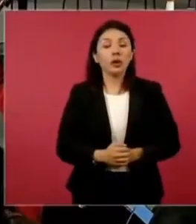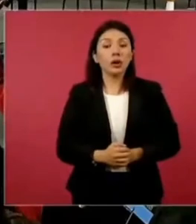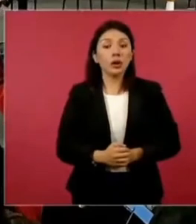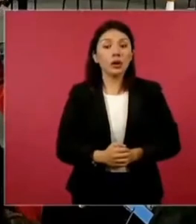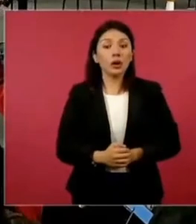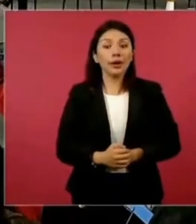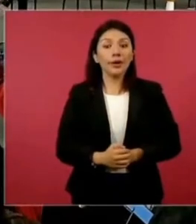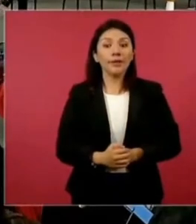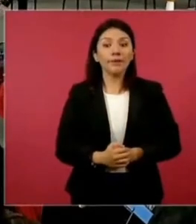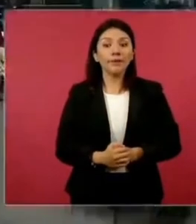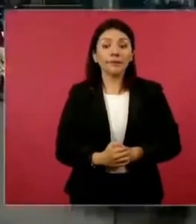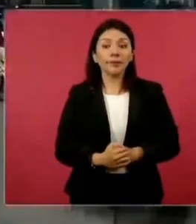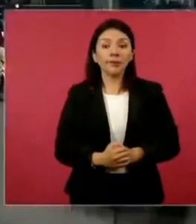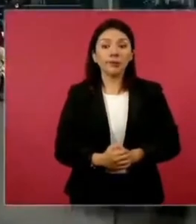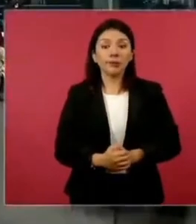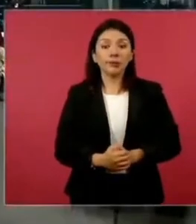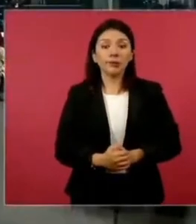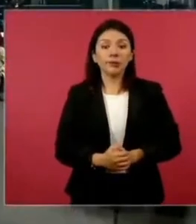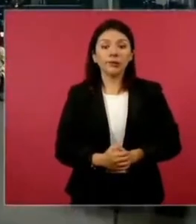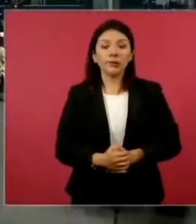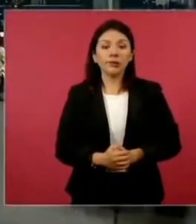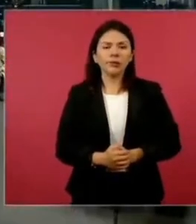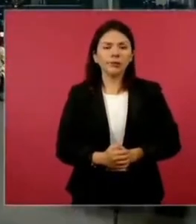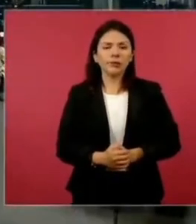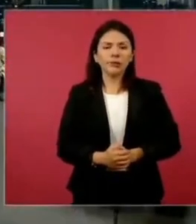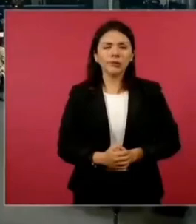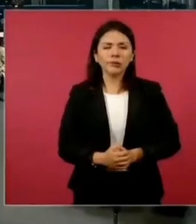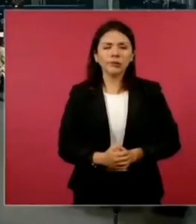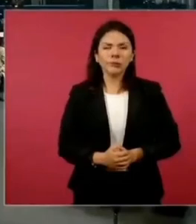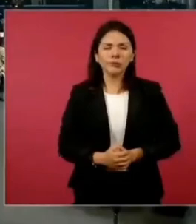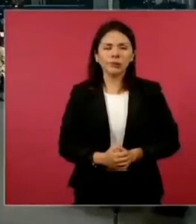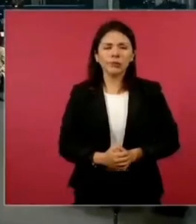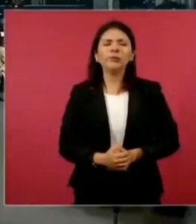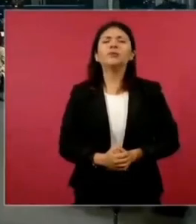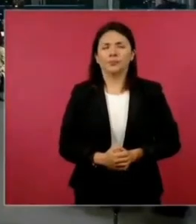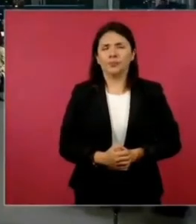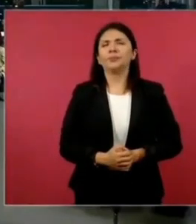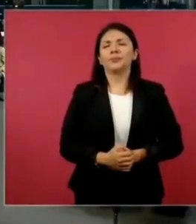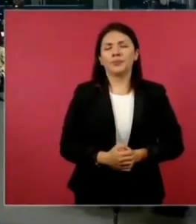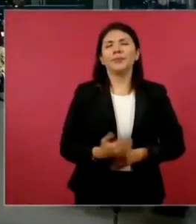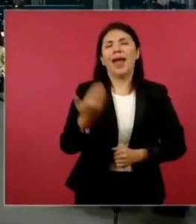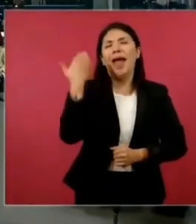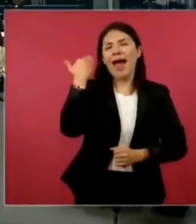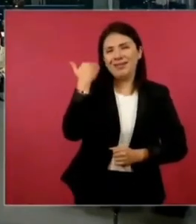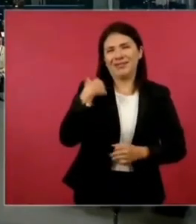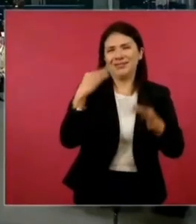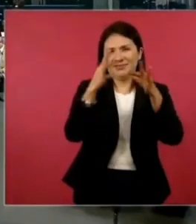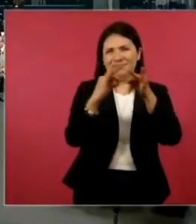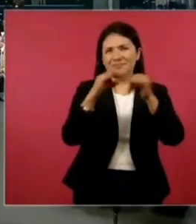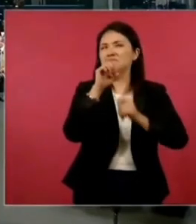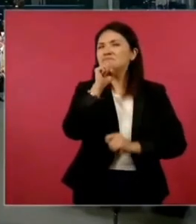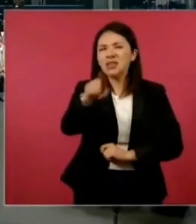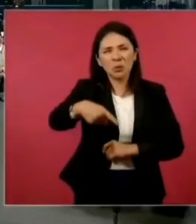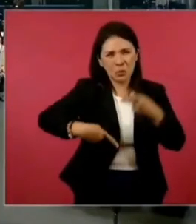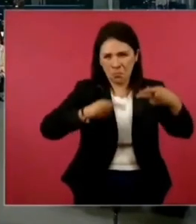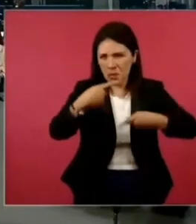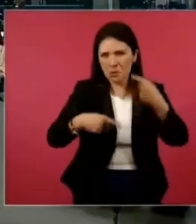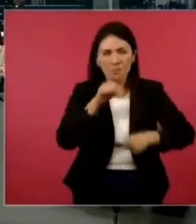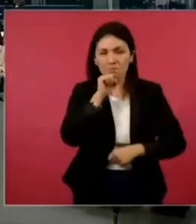Se quedó Banco Azteca de las becas. Ya sé, ¿quiénes están recuperando? Bien, como le comenté la vez pasada que me hizo esa